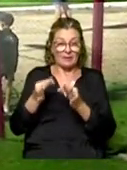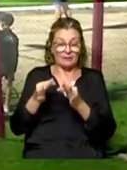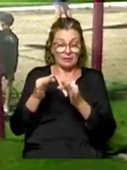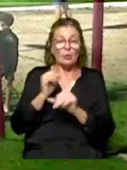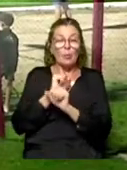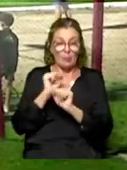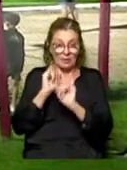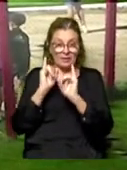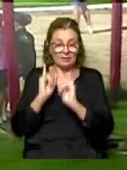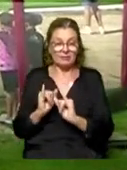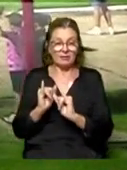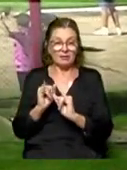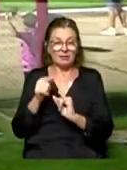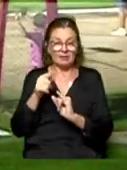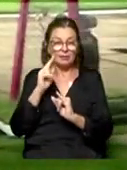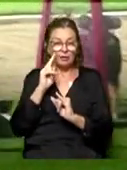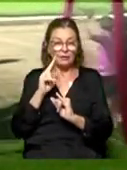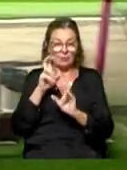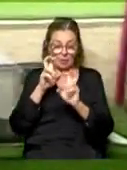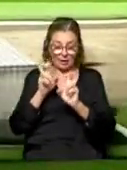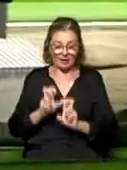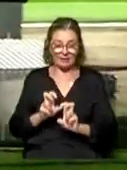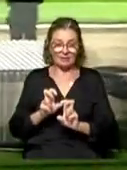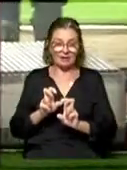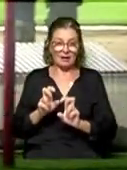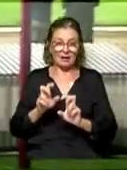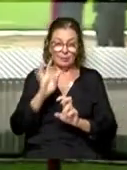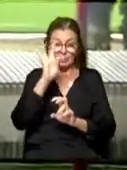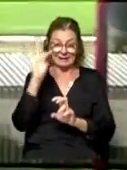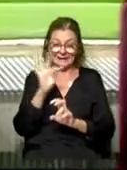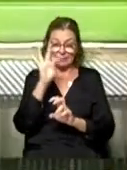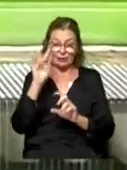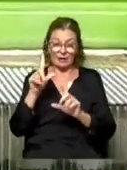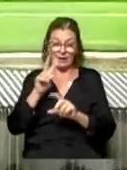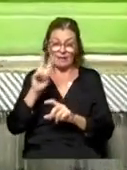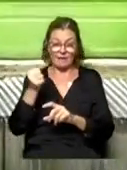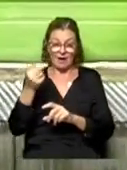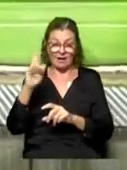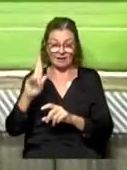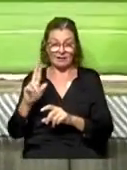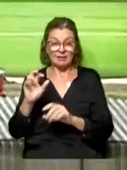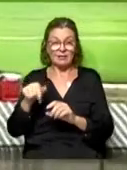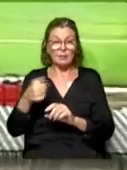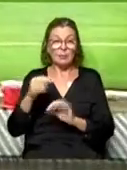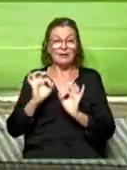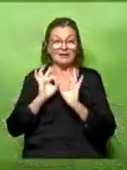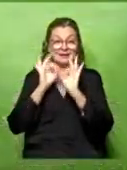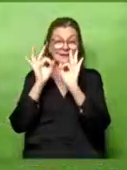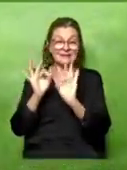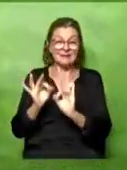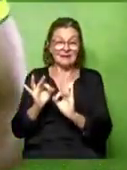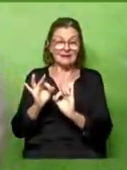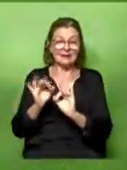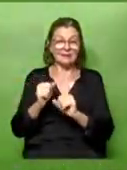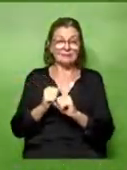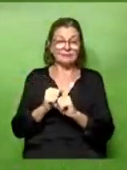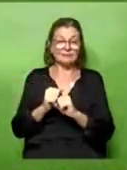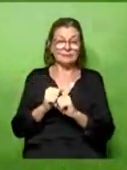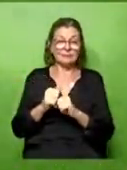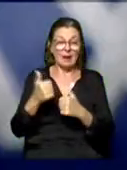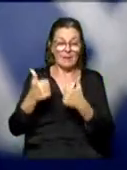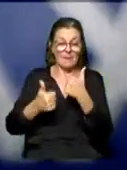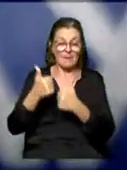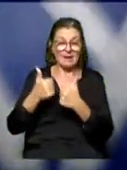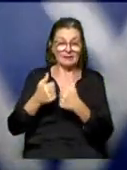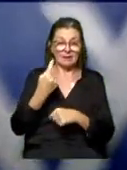habilitado. Esto fue lo que se analizó por parte de la tecnología. Luego llega el propio jugador para empatar el